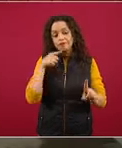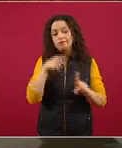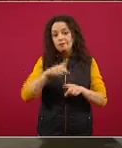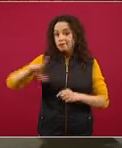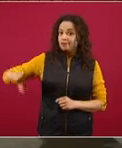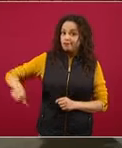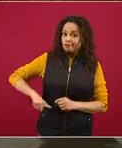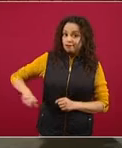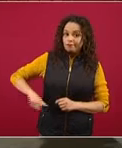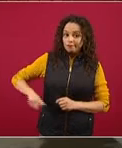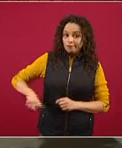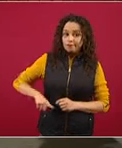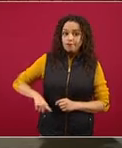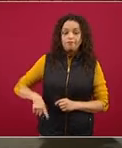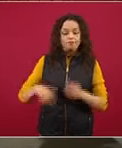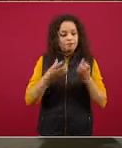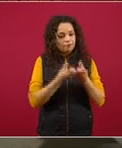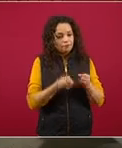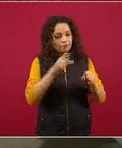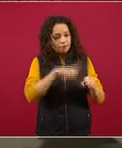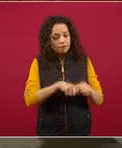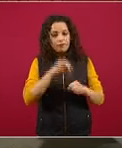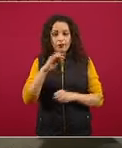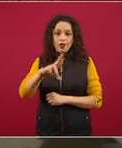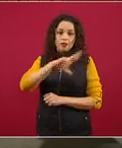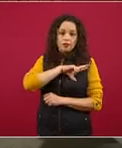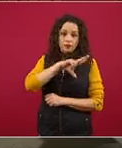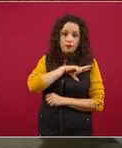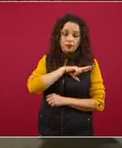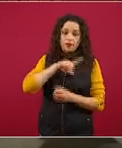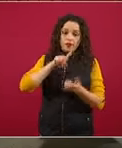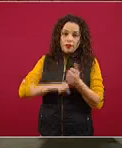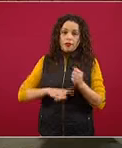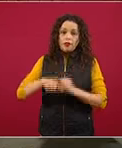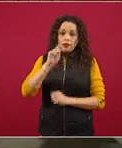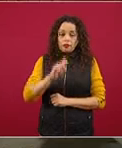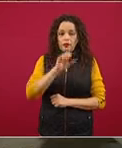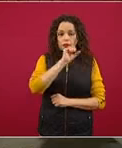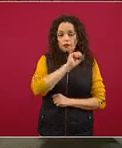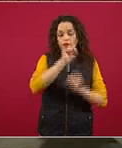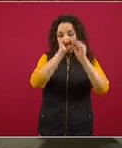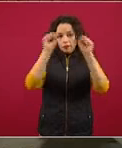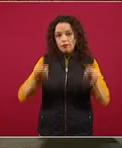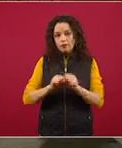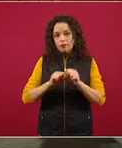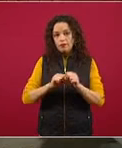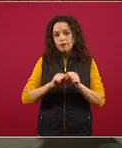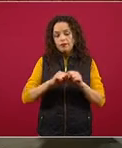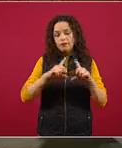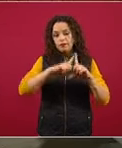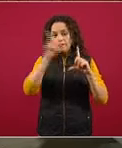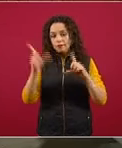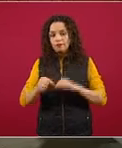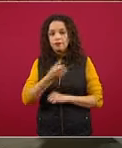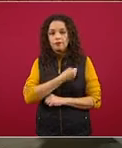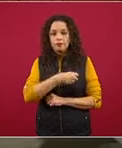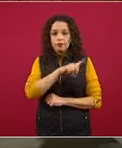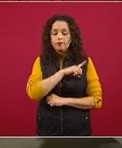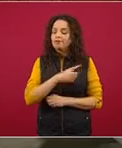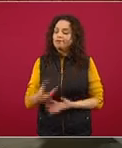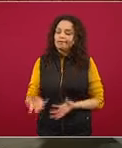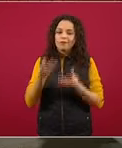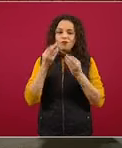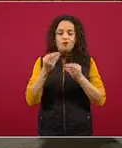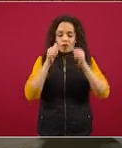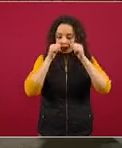público, social y privado de nuestro Sistema Nacional de Salud, que han atendido con éxito a muchísimas